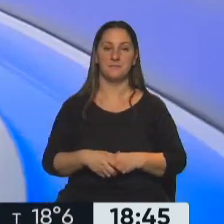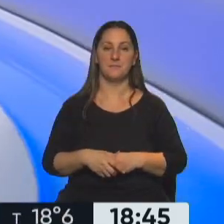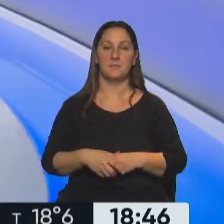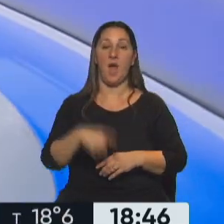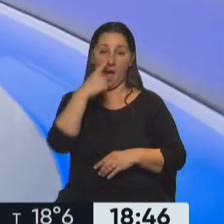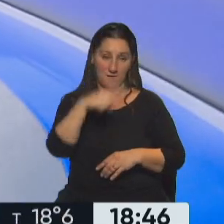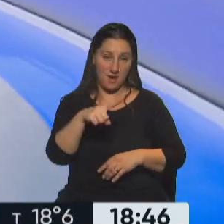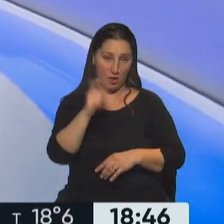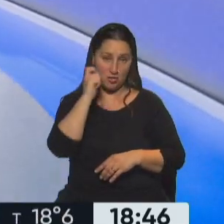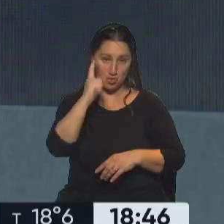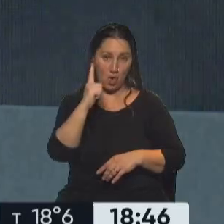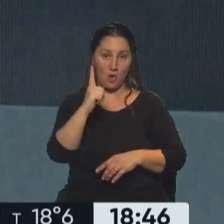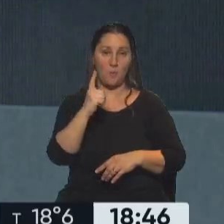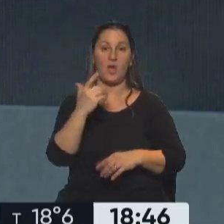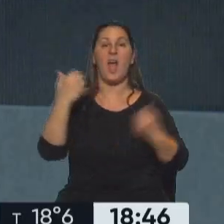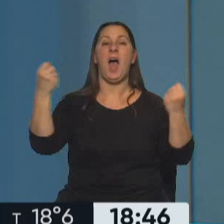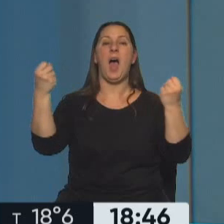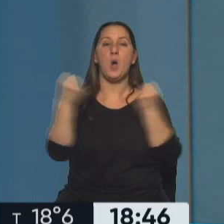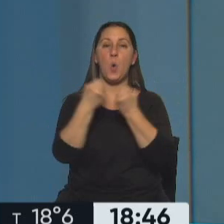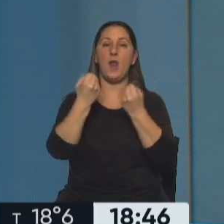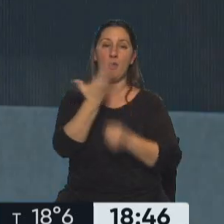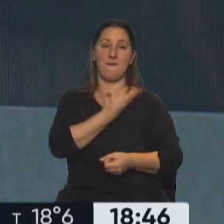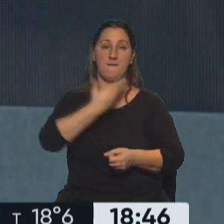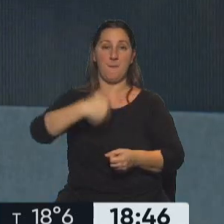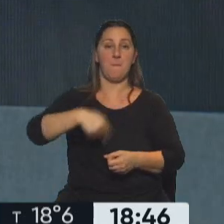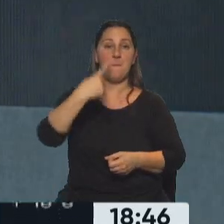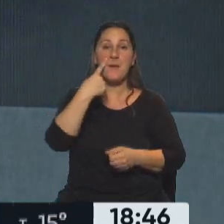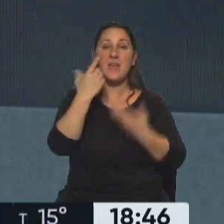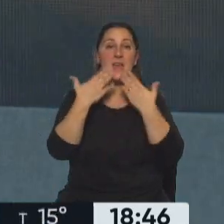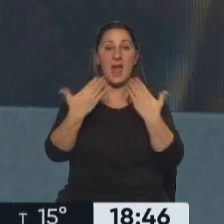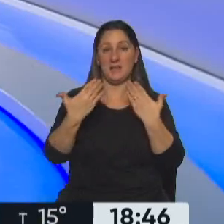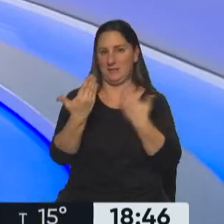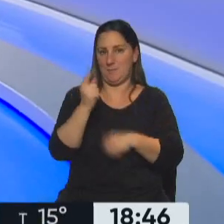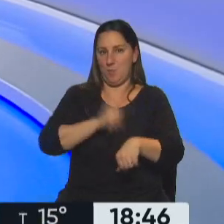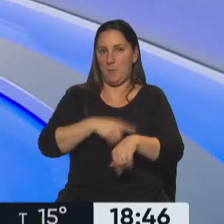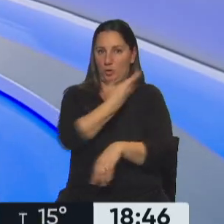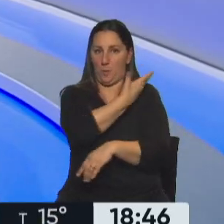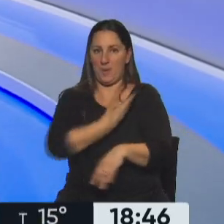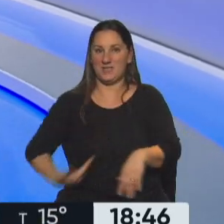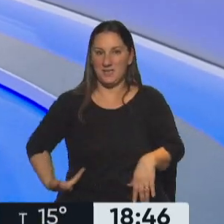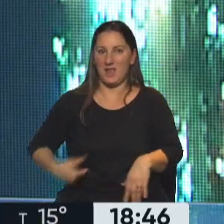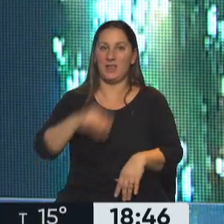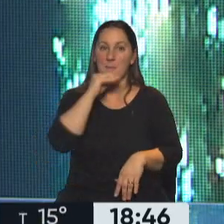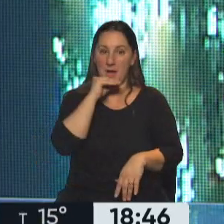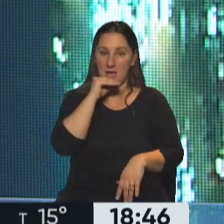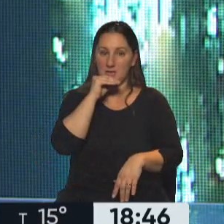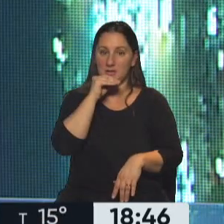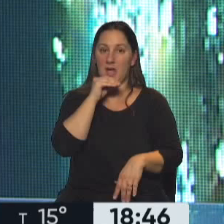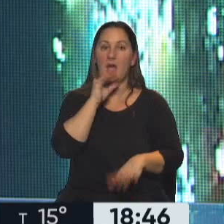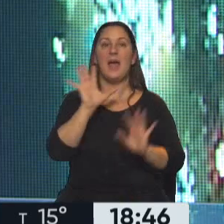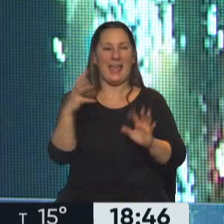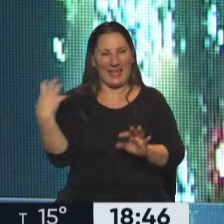finalmente lo logró, porque el acuerdo del fondo salió siendo Massa presidente de la Cámara de Diputados. Ha tenido un rol componedor en